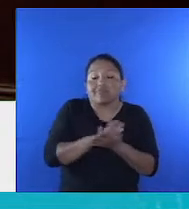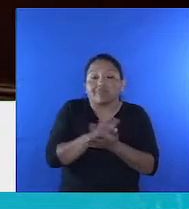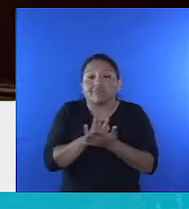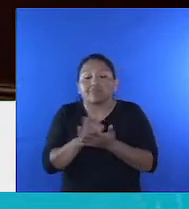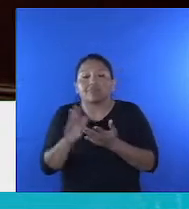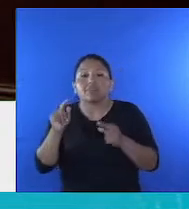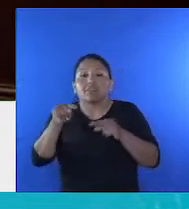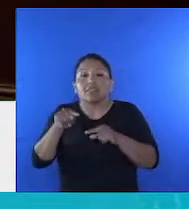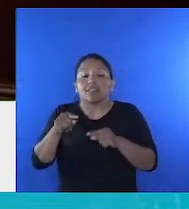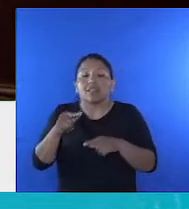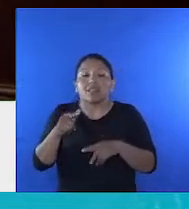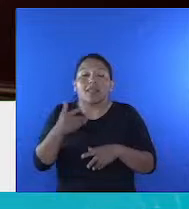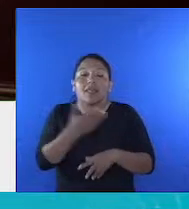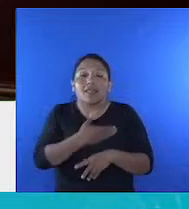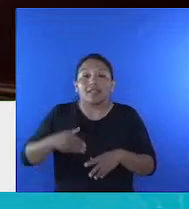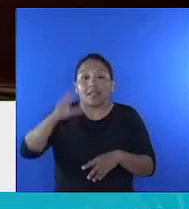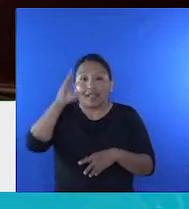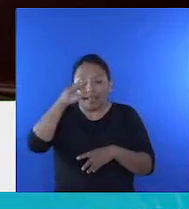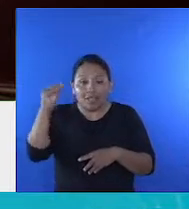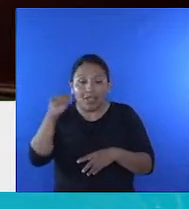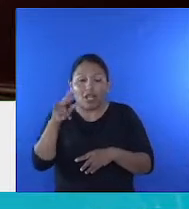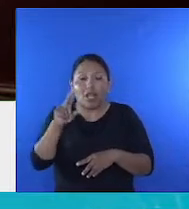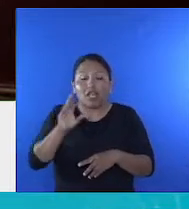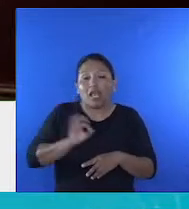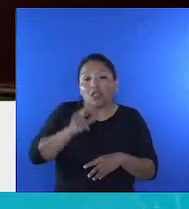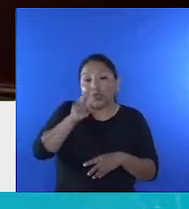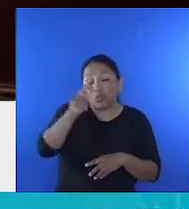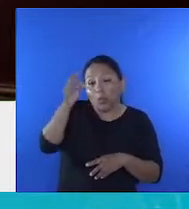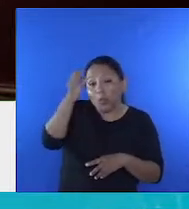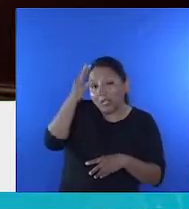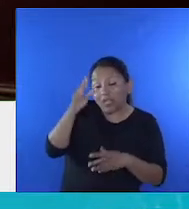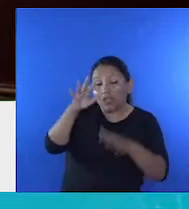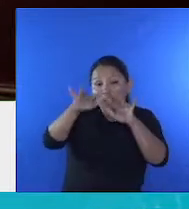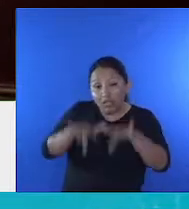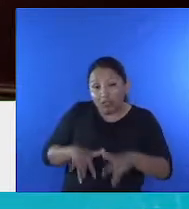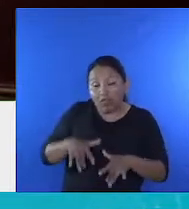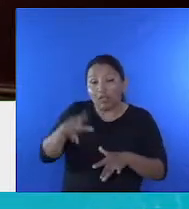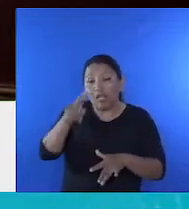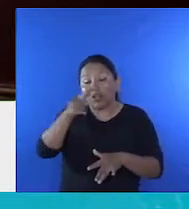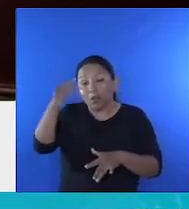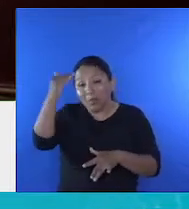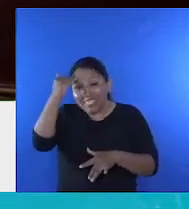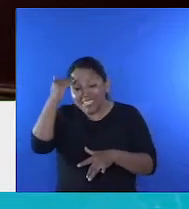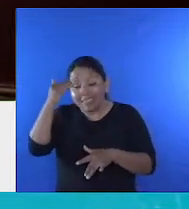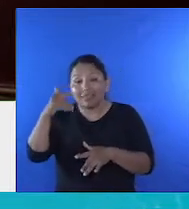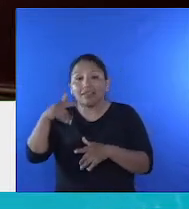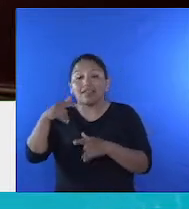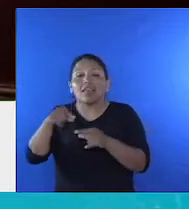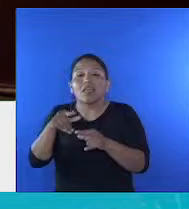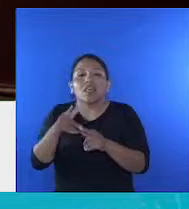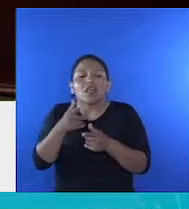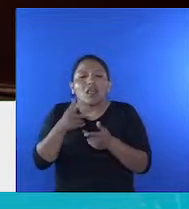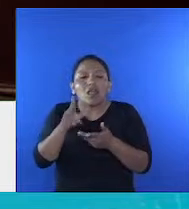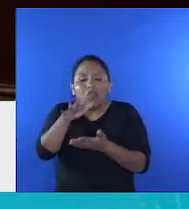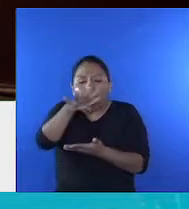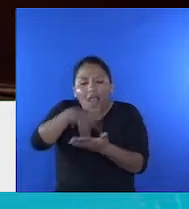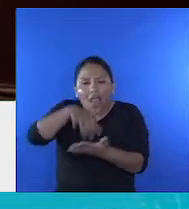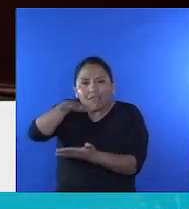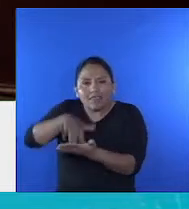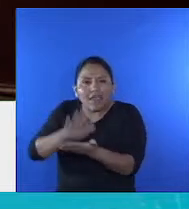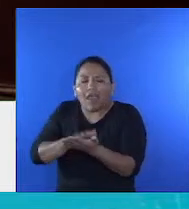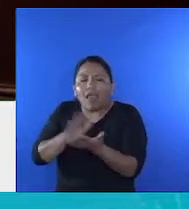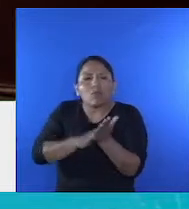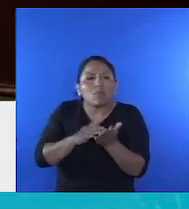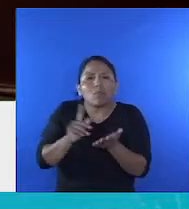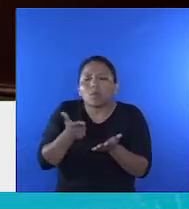de la entonces presidenta Cristina Fernández de Kirchner, en 2012 el informe Rattenbach y en 2015 el resto de la documentación. No hay ningún acta ni ninguna